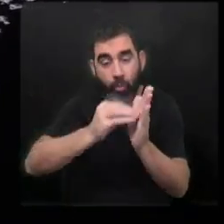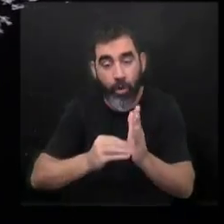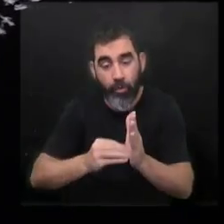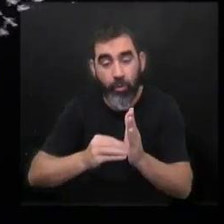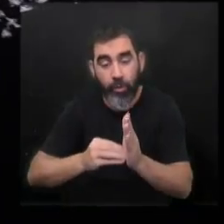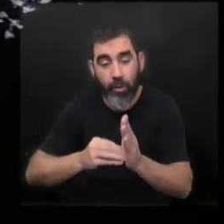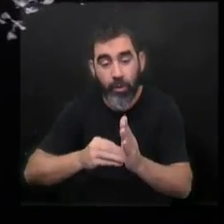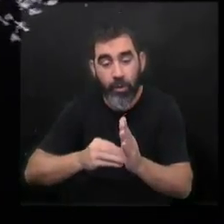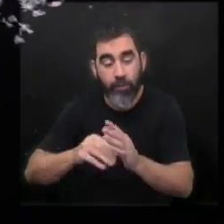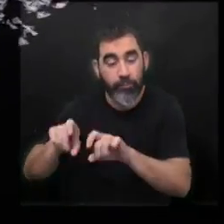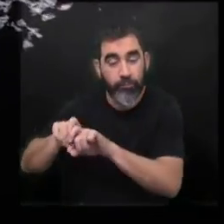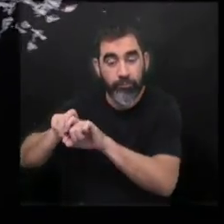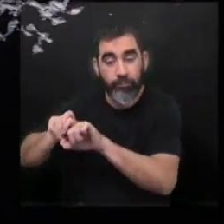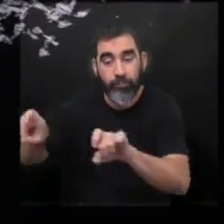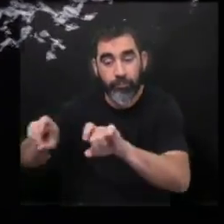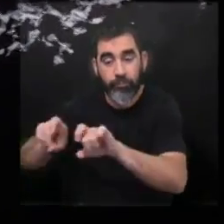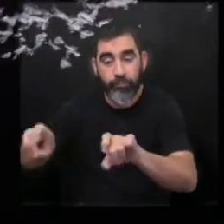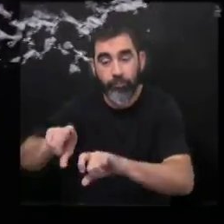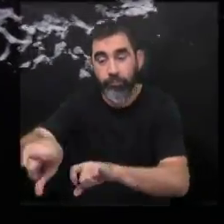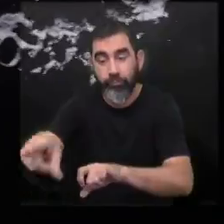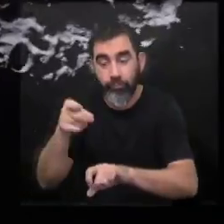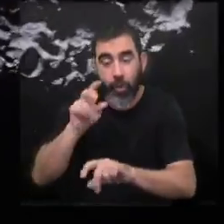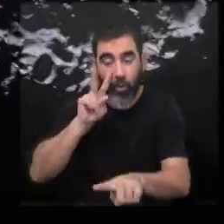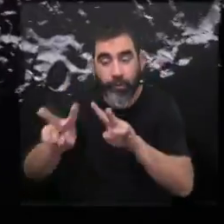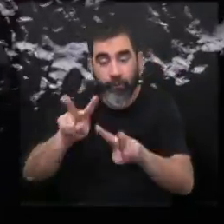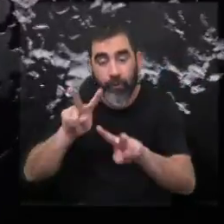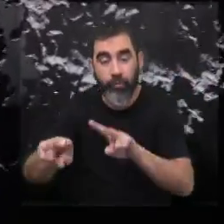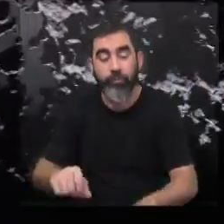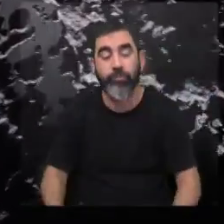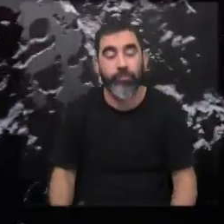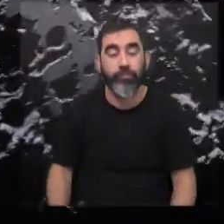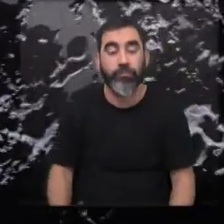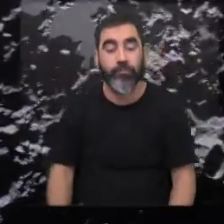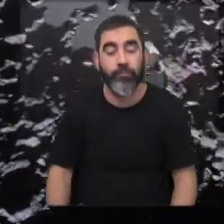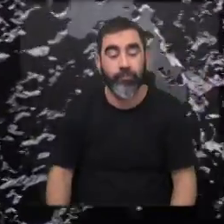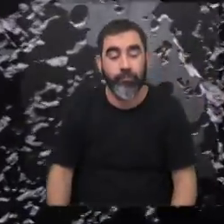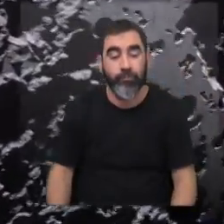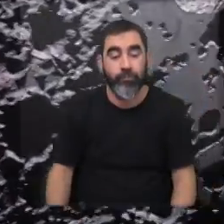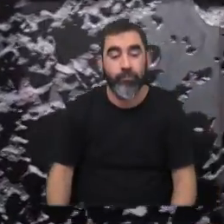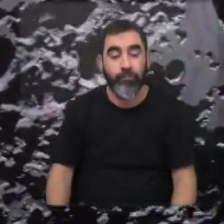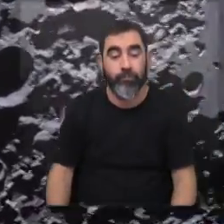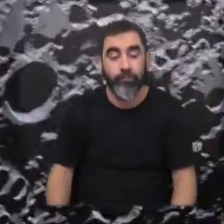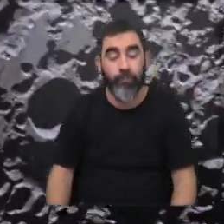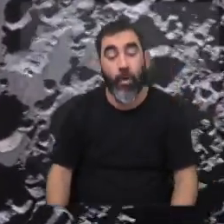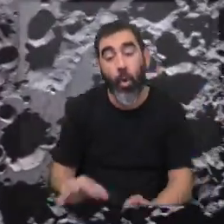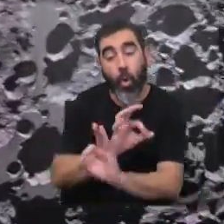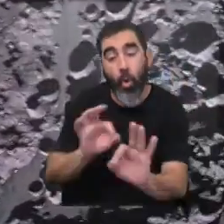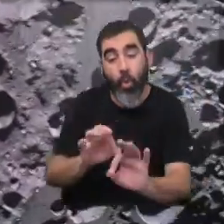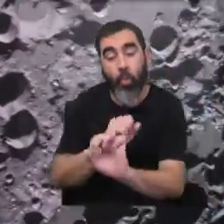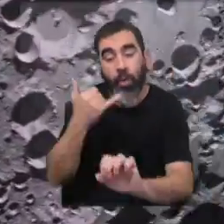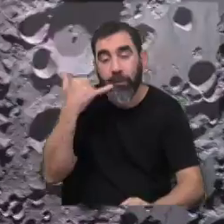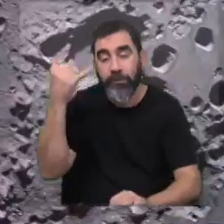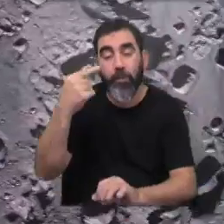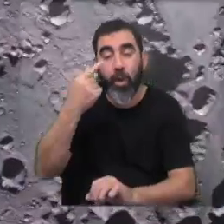disponible en la cuenta de la red X del Observatorio Astronómico Los Molinos, disponible en pantalla. De lo contrario, también se puede llamar